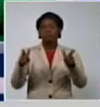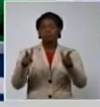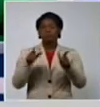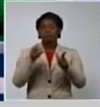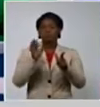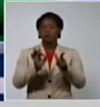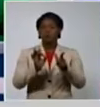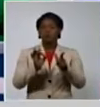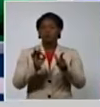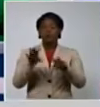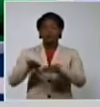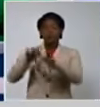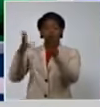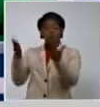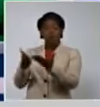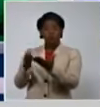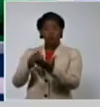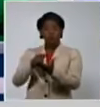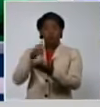mundo,